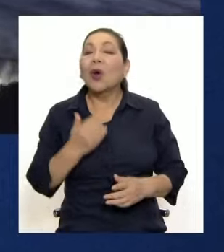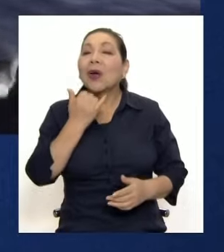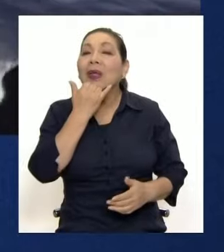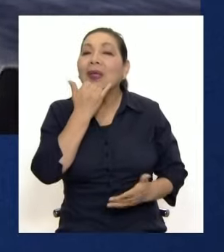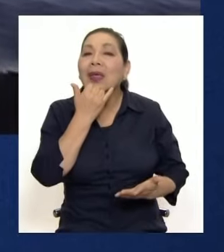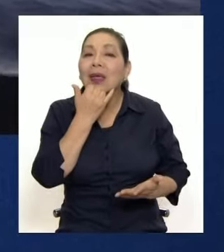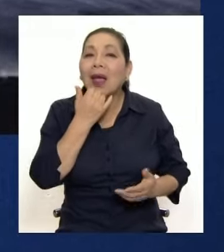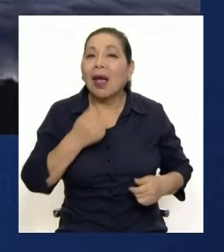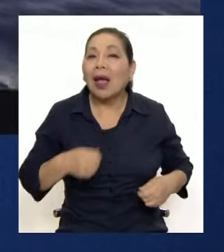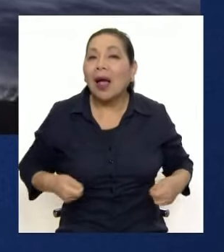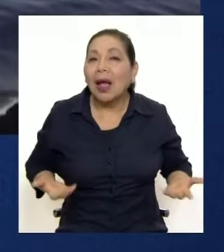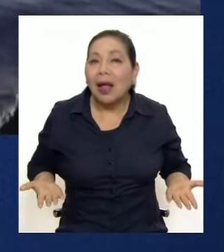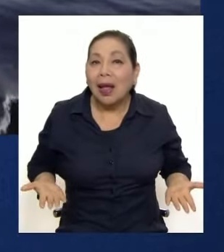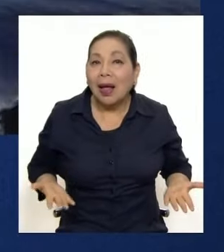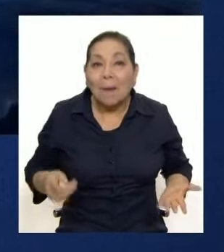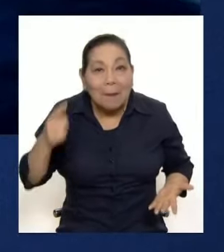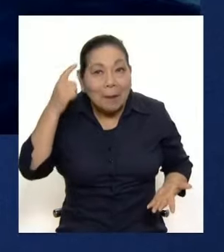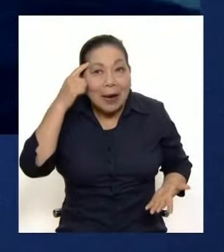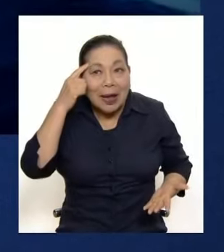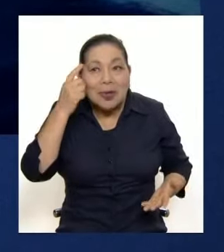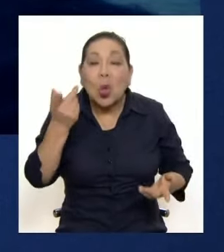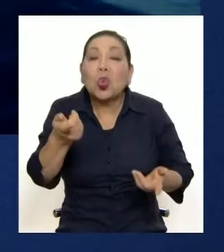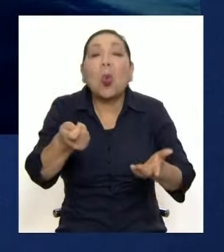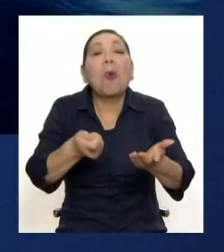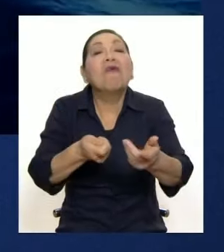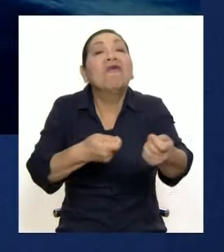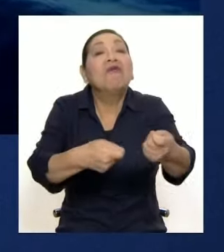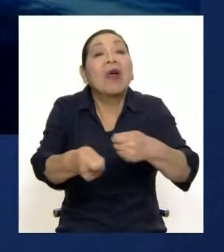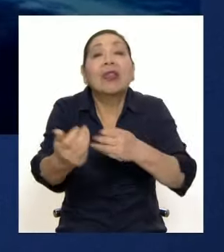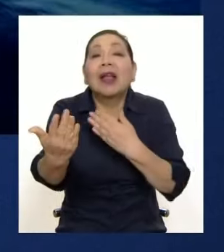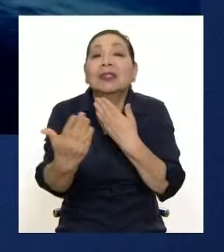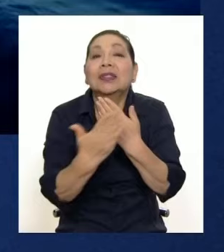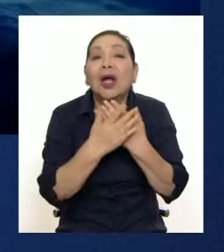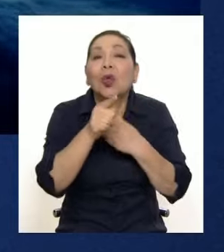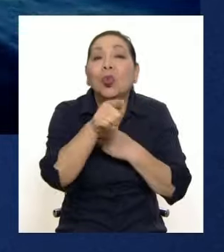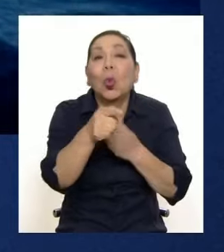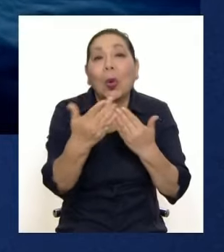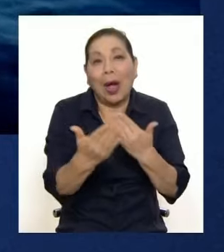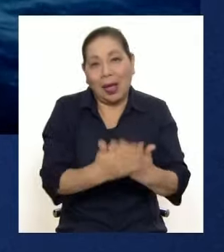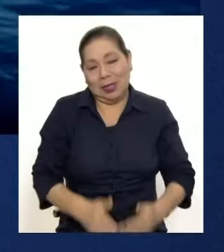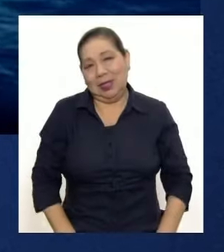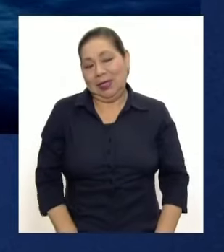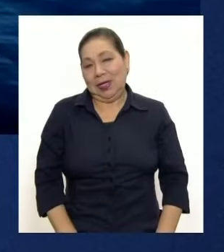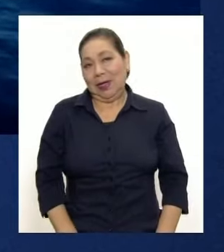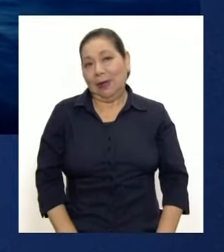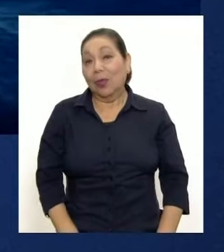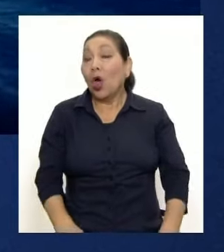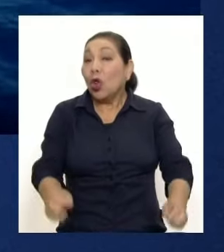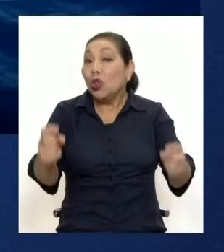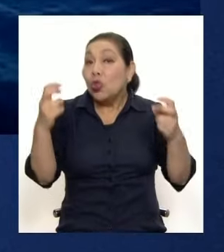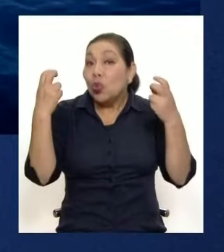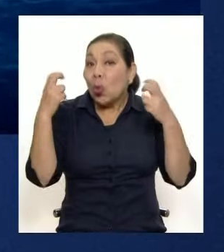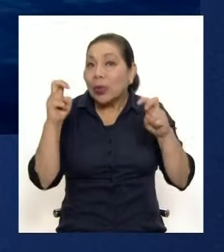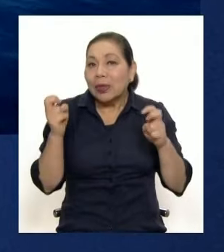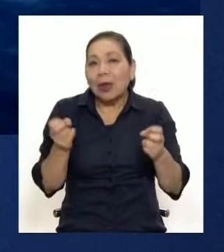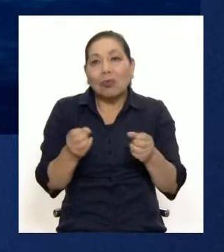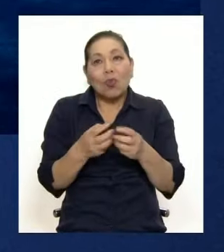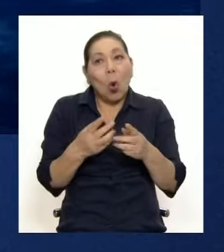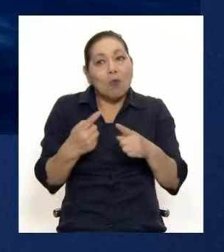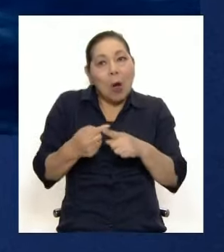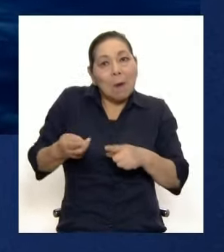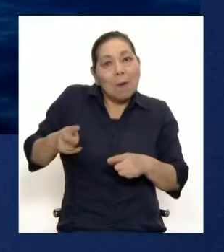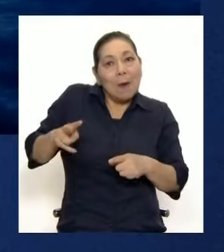gasta con el que está en la calle con el que está cerca suyo Entonces el turismo es el gran